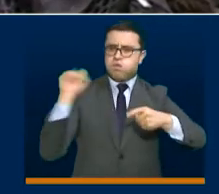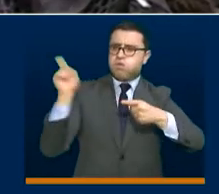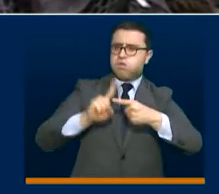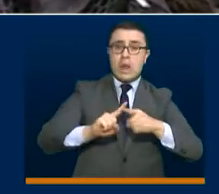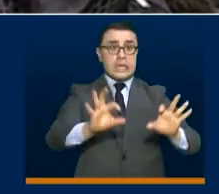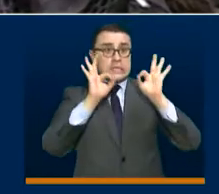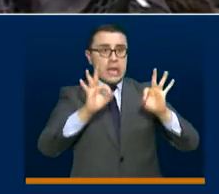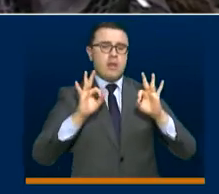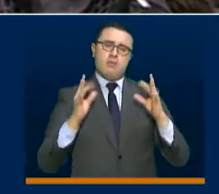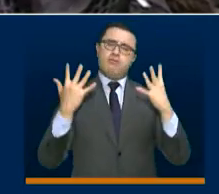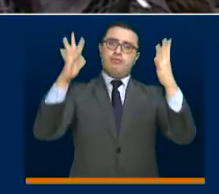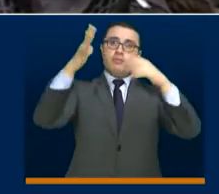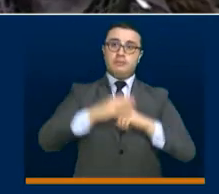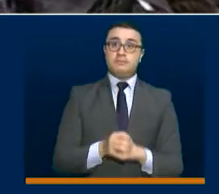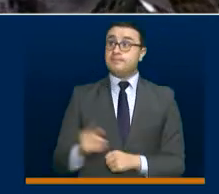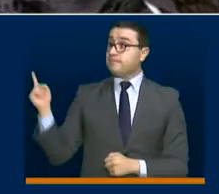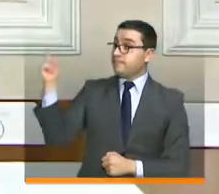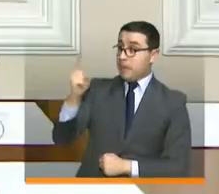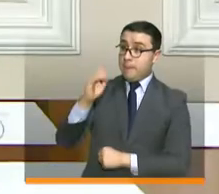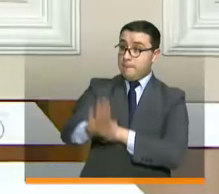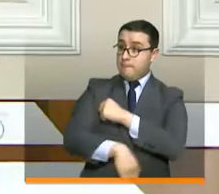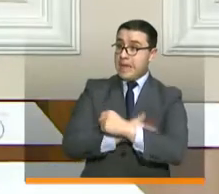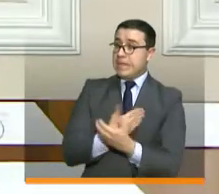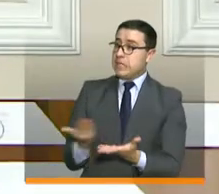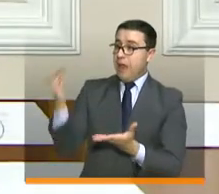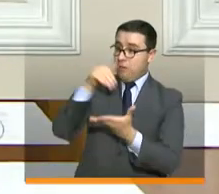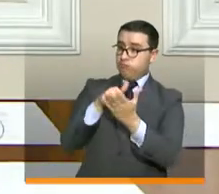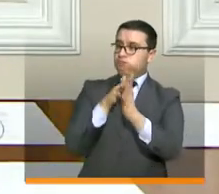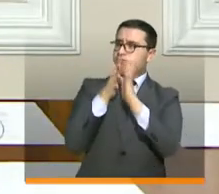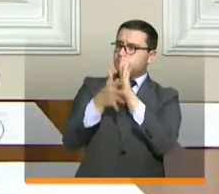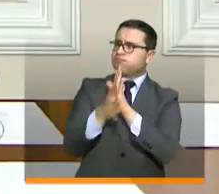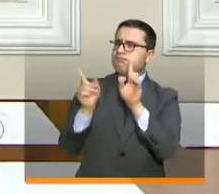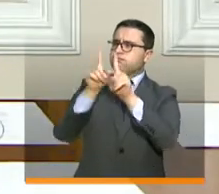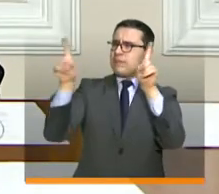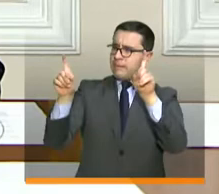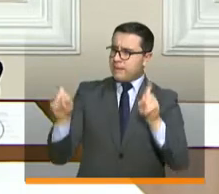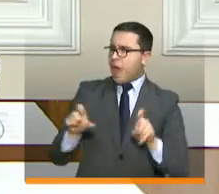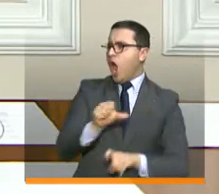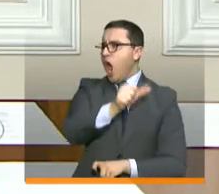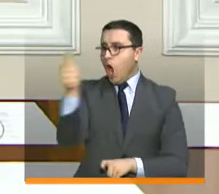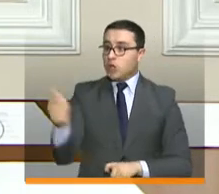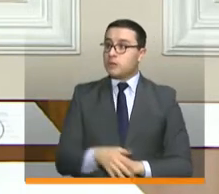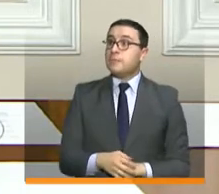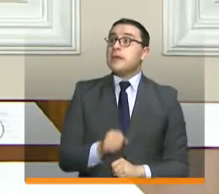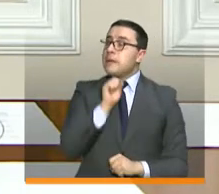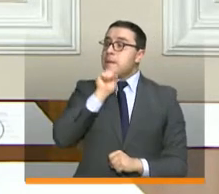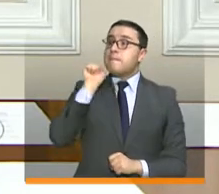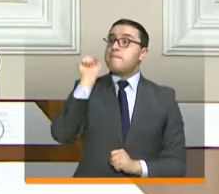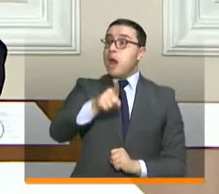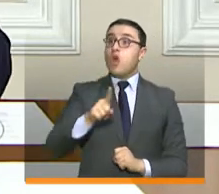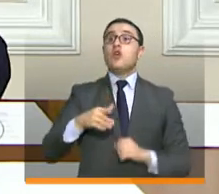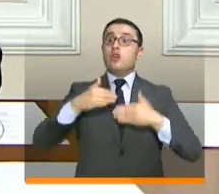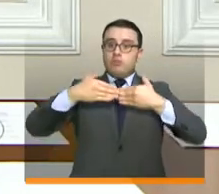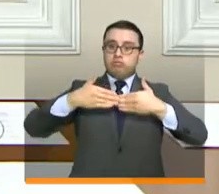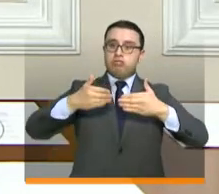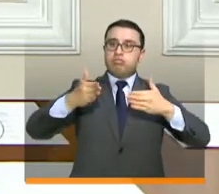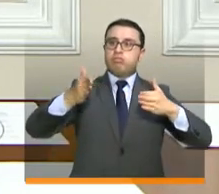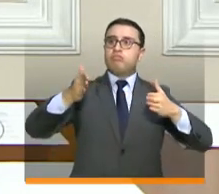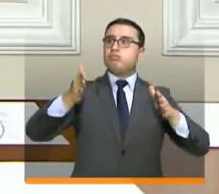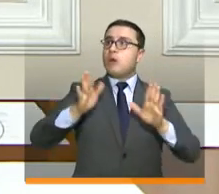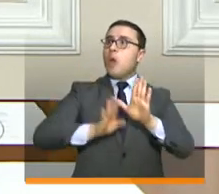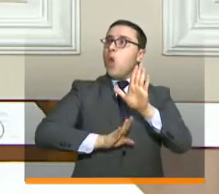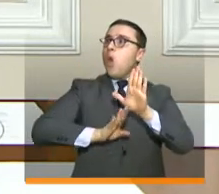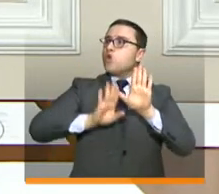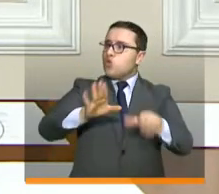y regreso también con usted, ministra María Victoria, para que hablemos también de otros temas. ¿Cómo avanza la reactivación en el modelo de alternancia